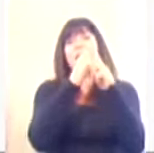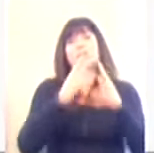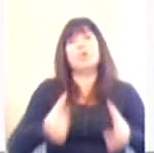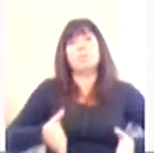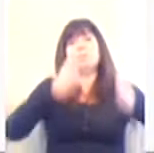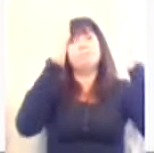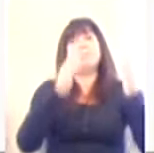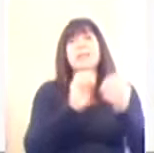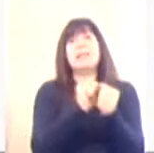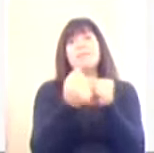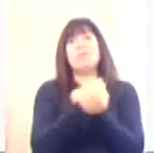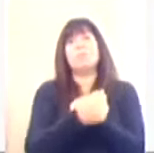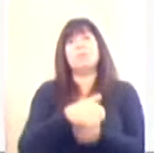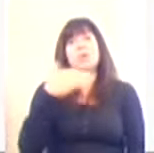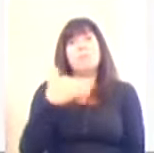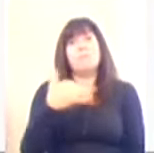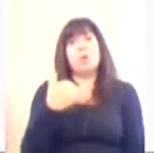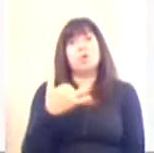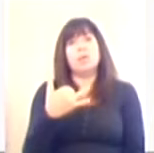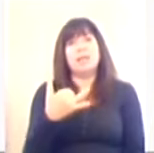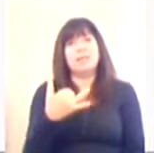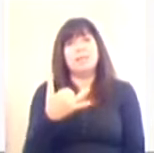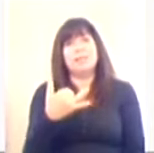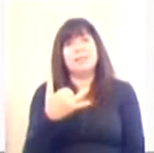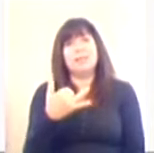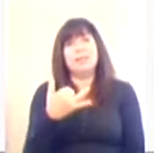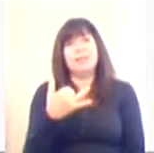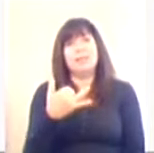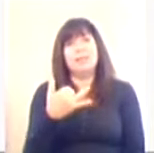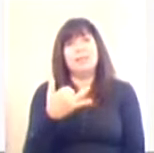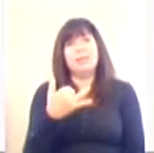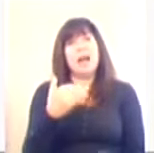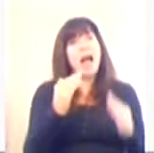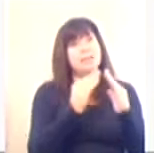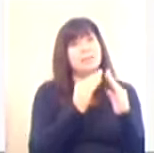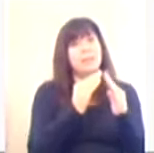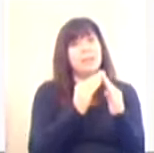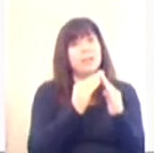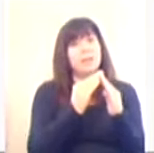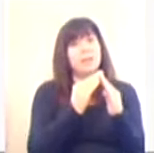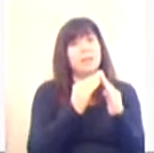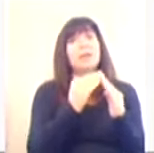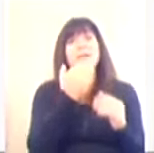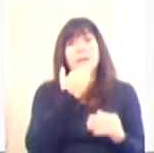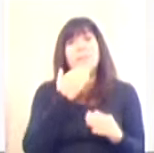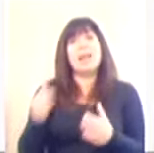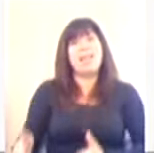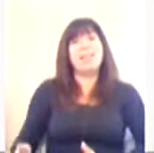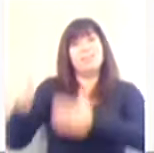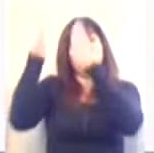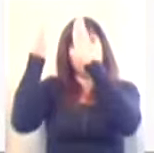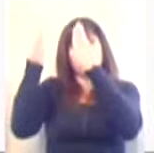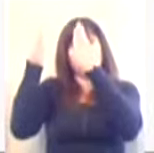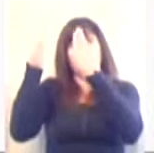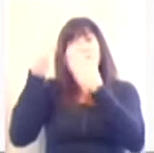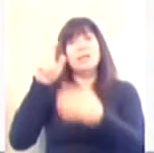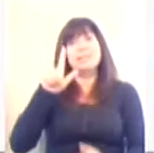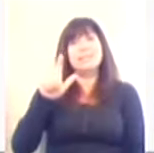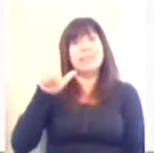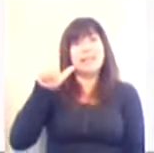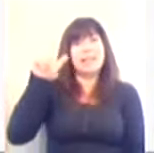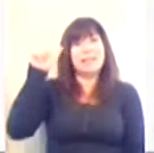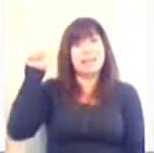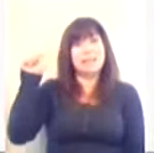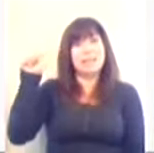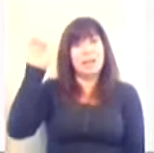una transformación importante. Edificación, entre ellos están, ¿no es cierto?, las casas, las viviendas, pero también los edificios, y que el 76% de